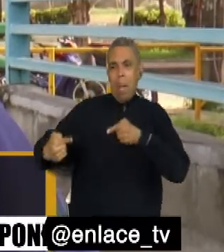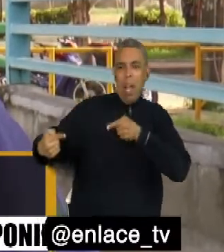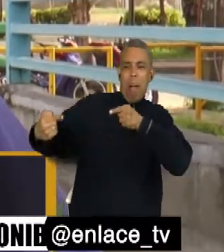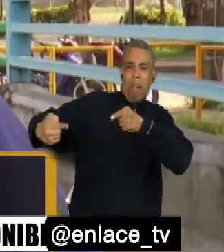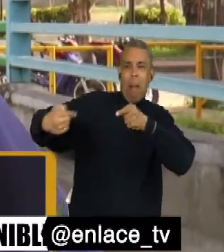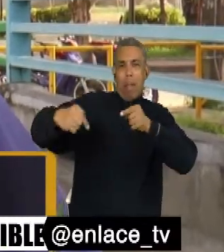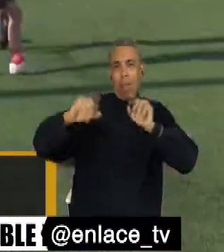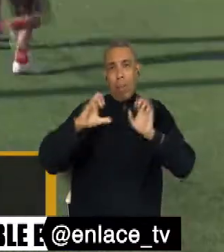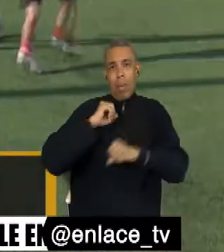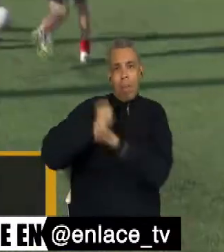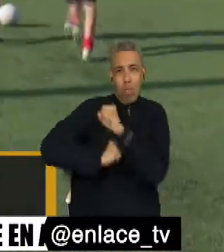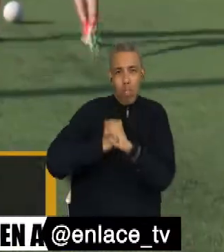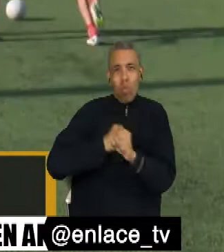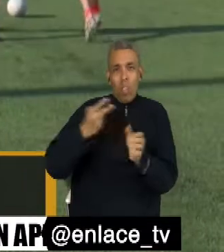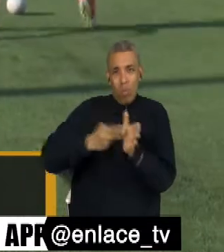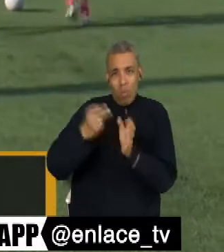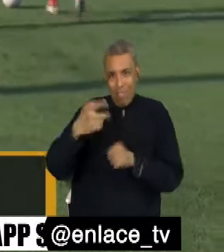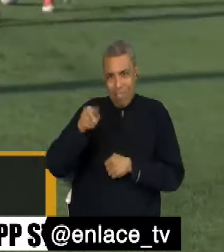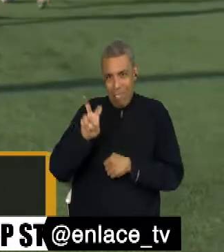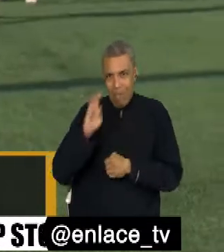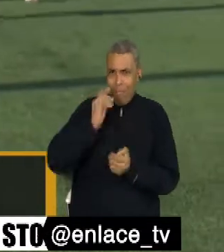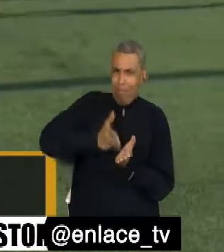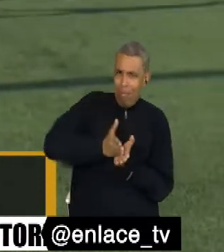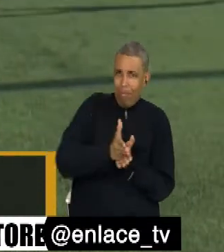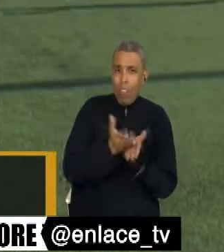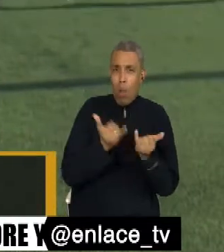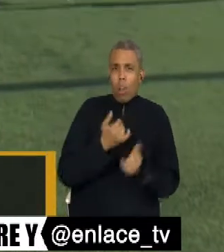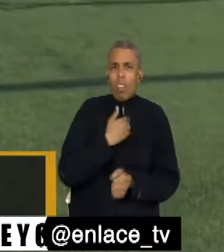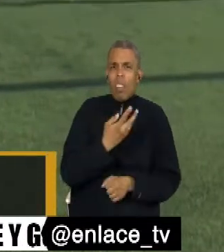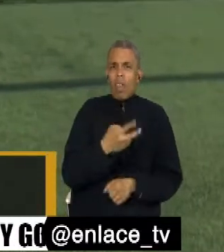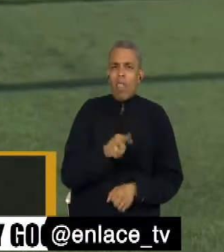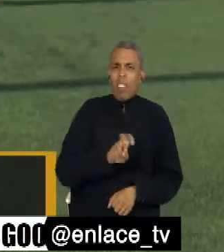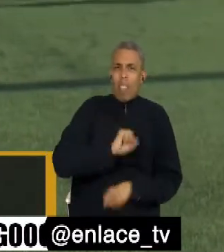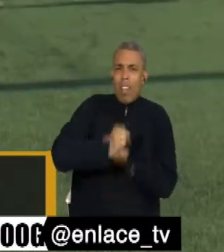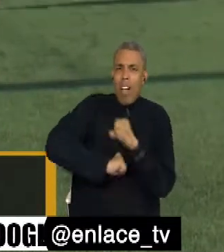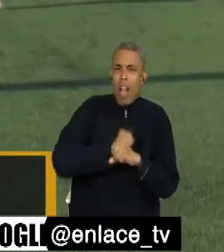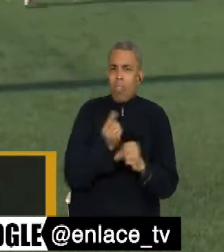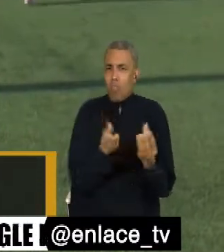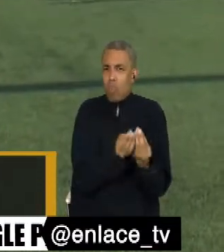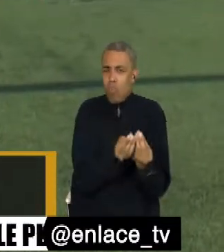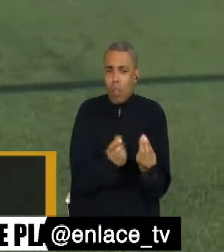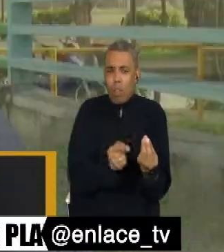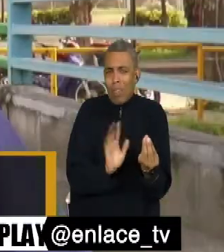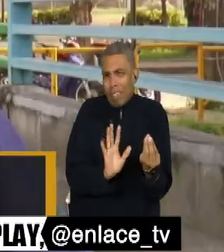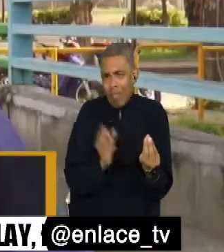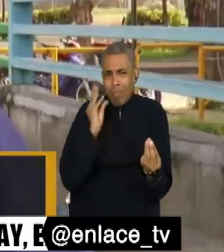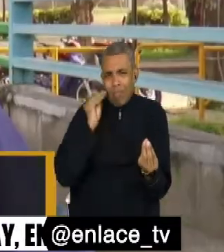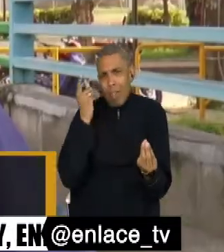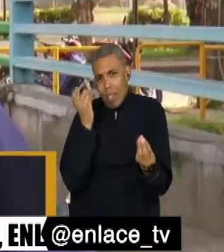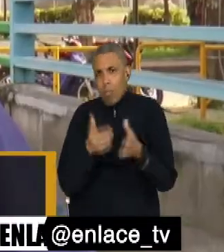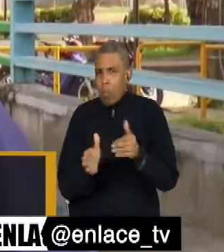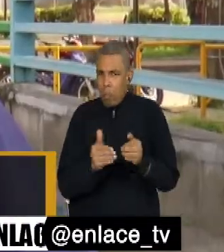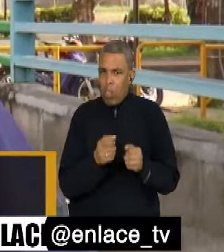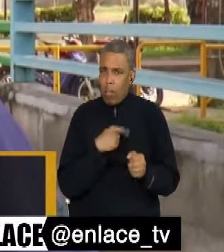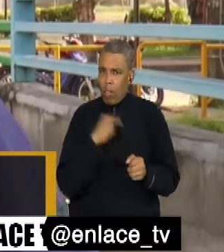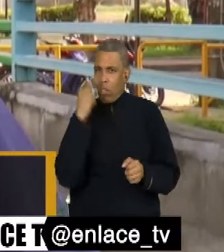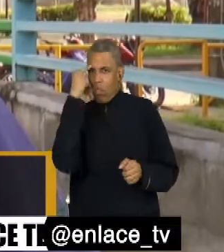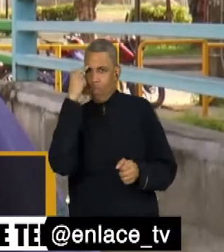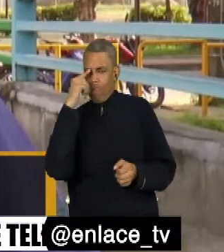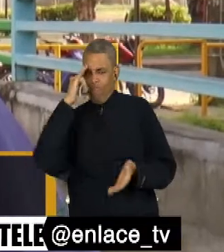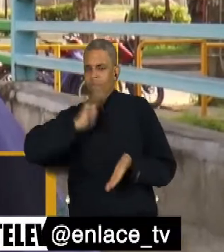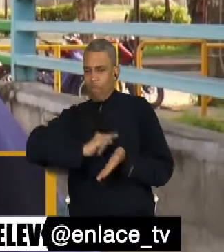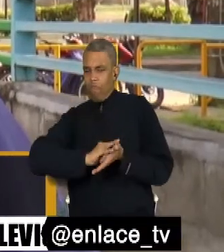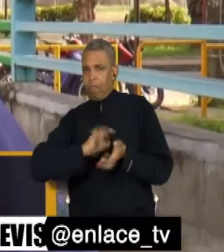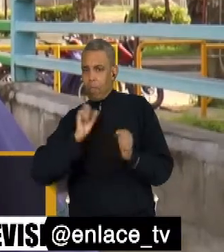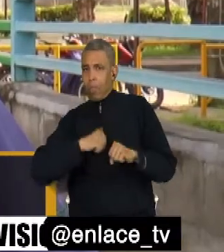próximo año. Y en la sub-17 apenas estamos empezando, pienso que es un equipo que va a dar la pelea, un equipo que va a clasificar, ya que allí hay